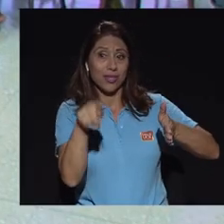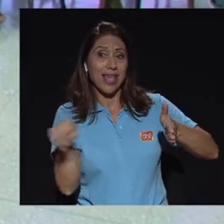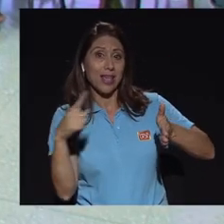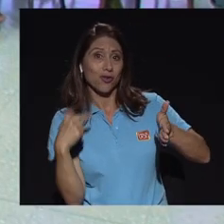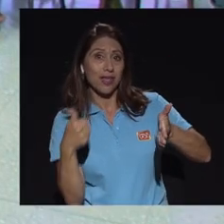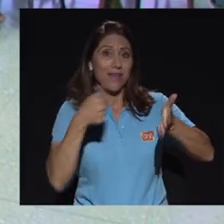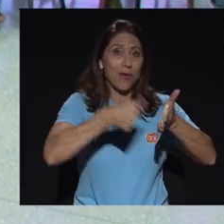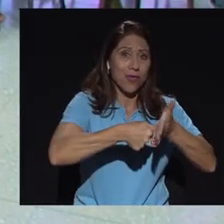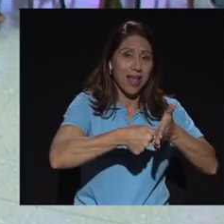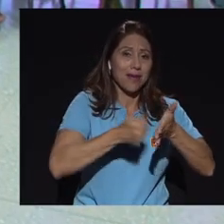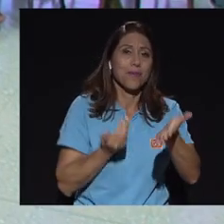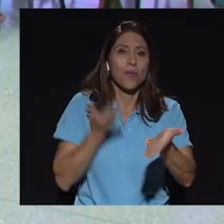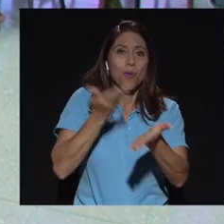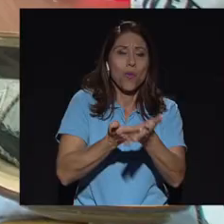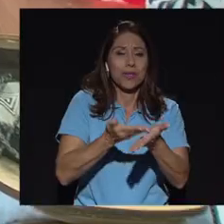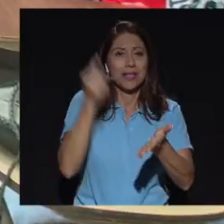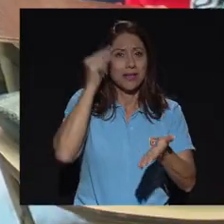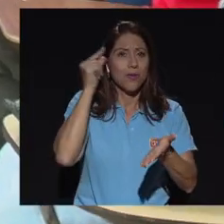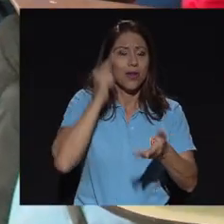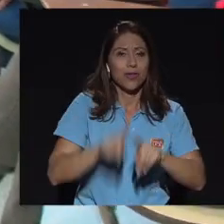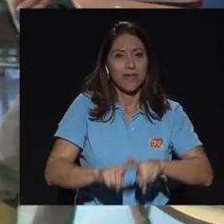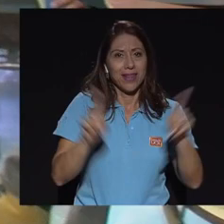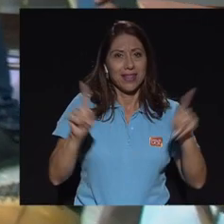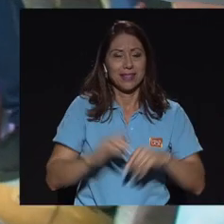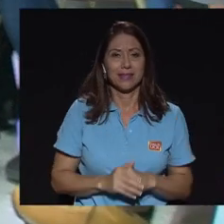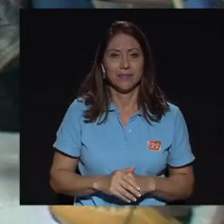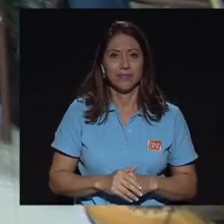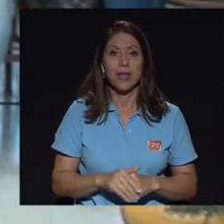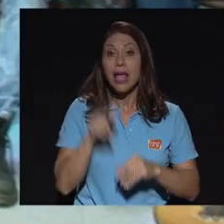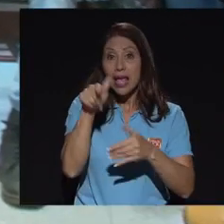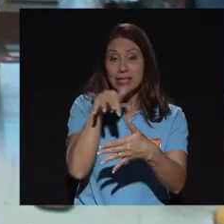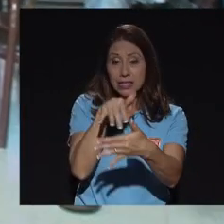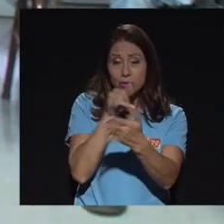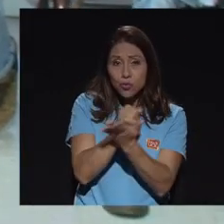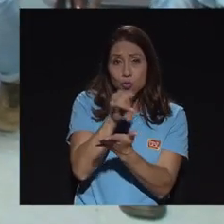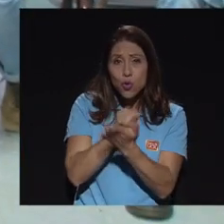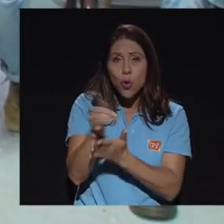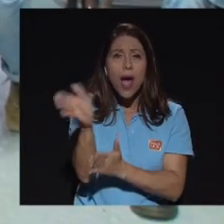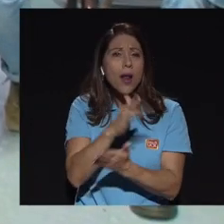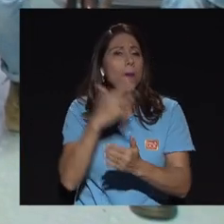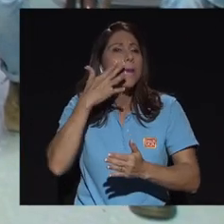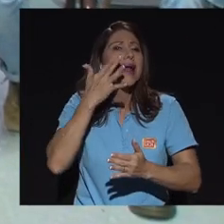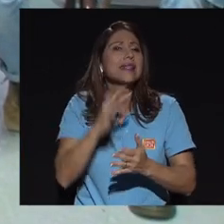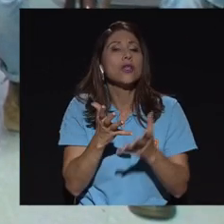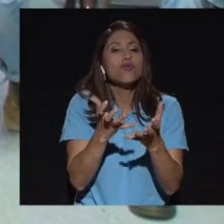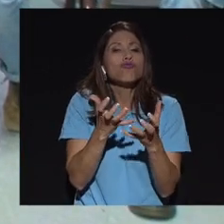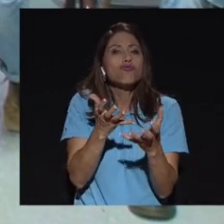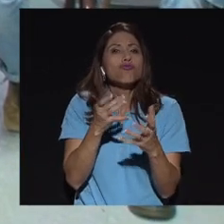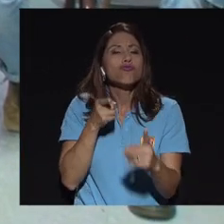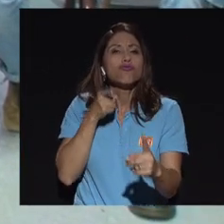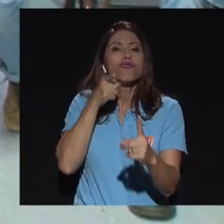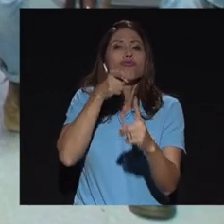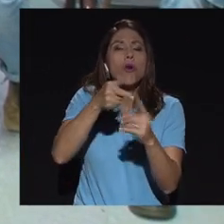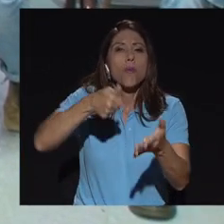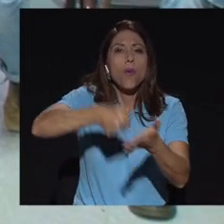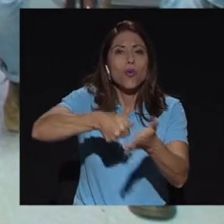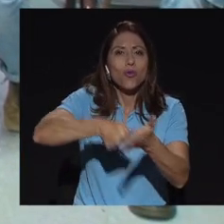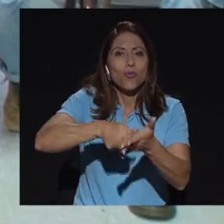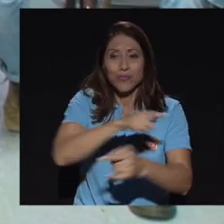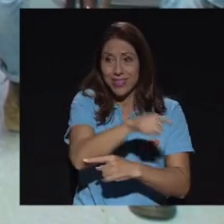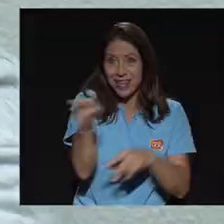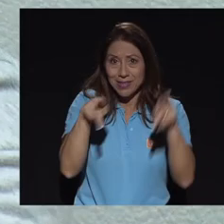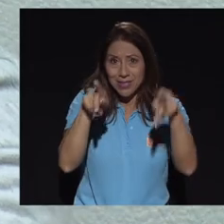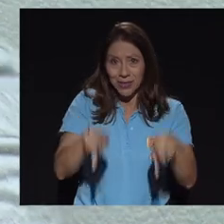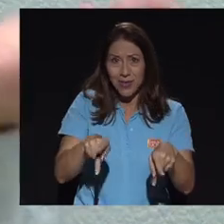gobierno completamente diferentes. El estudio ofreció un panorama similar a la intención de voto de los electores del pasado domingo 4 de